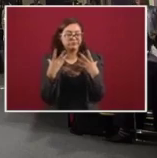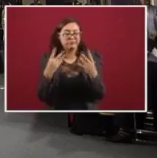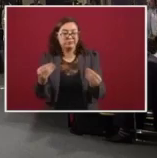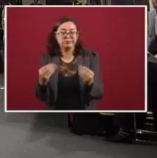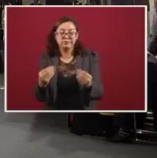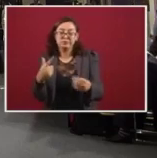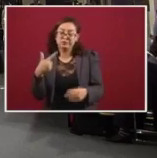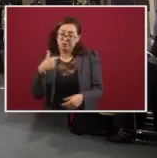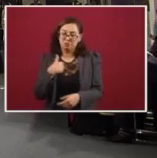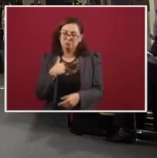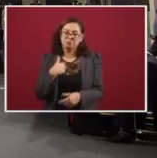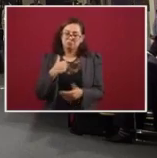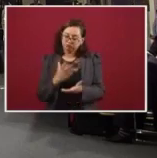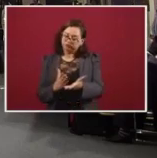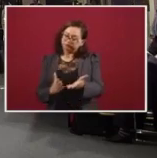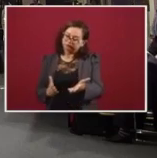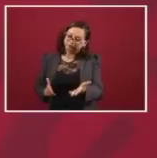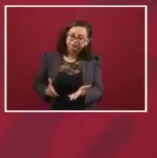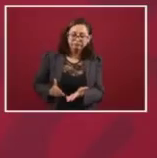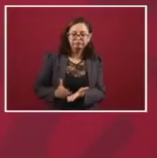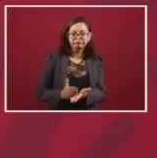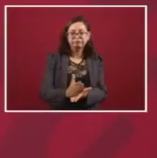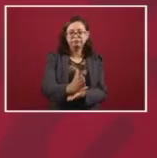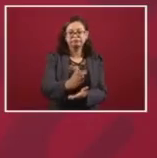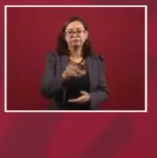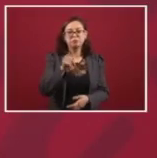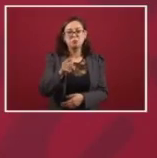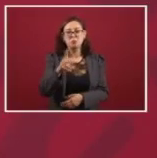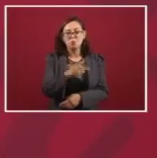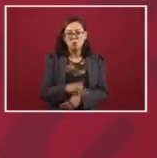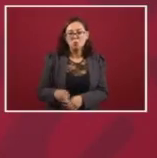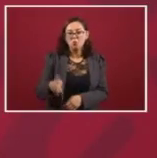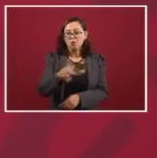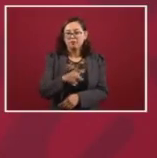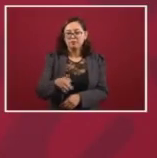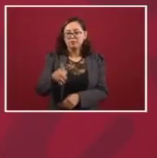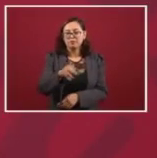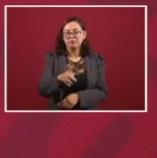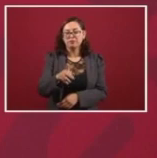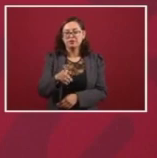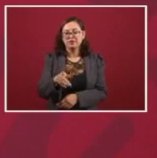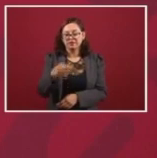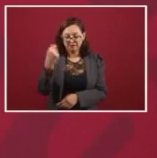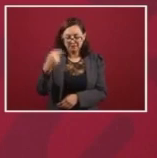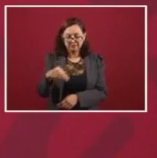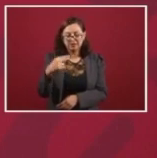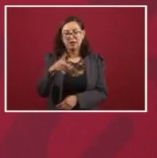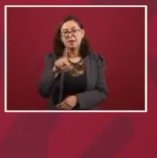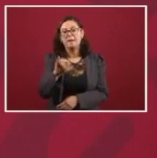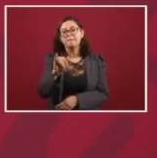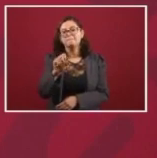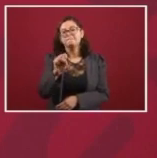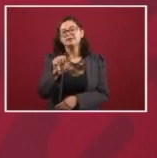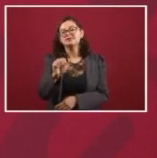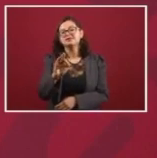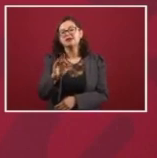atravesando Ixhuatlán, pasamos por un pueblo que se llama Pisa Flores.